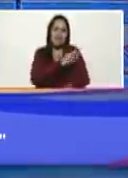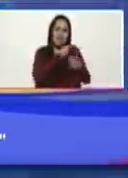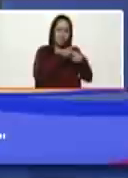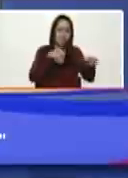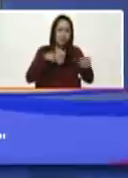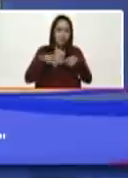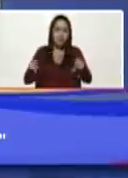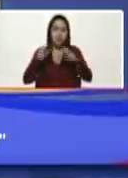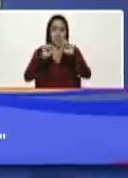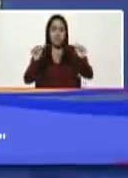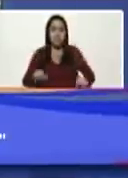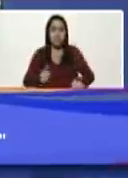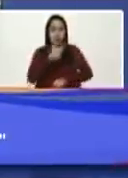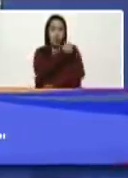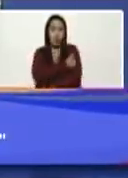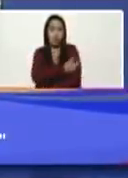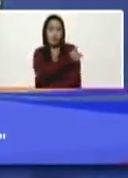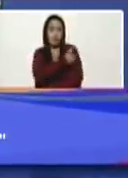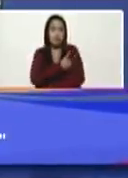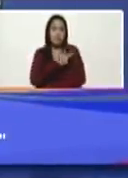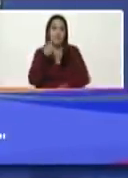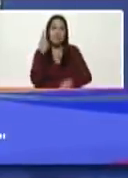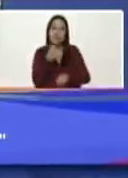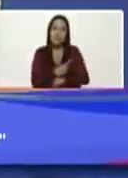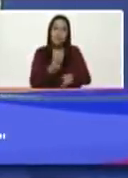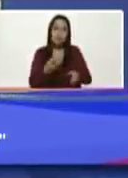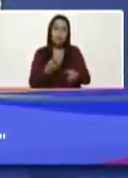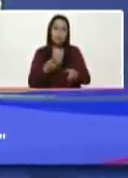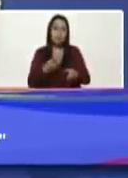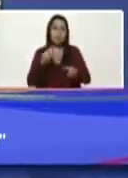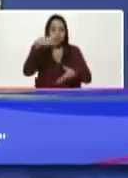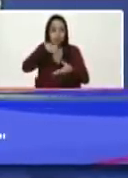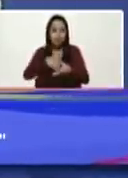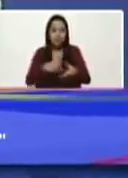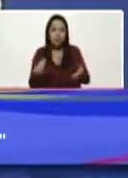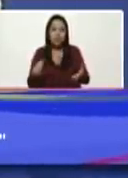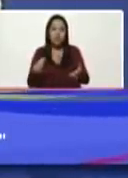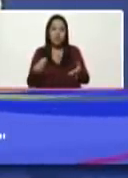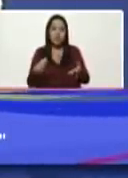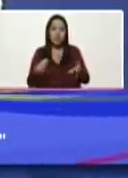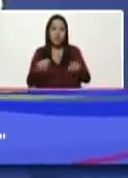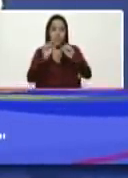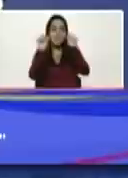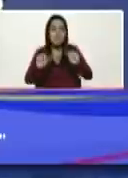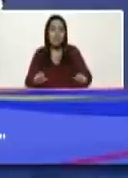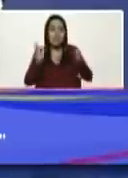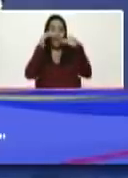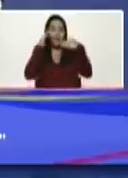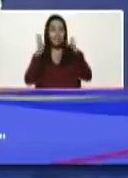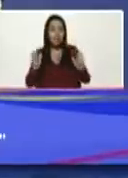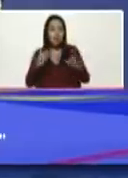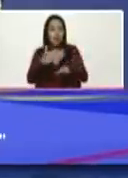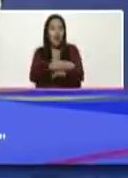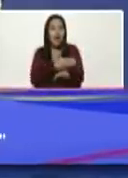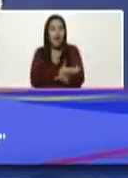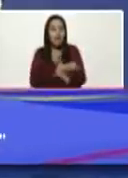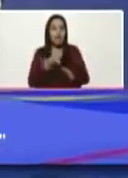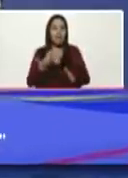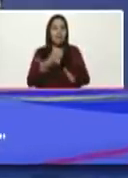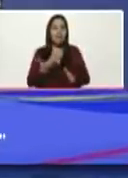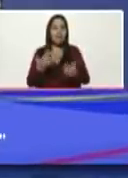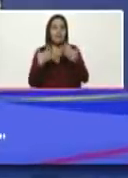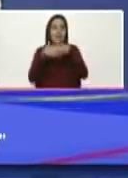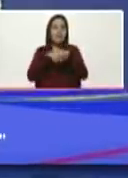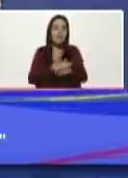hospitalario. Nosotros tenemos que cubrir todo el sistema primario de atención preventiva, de medicina